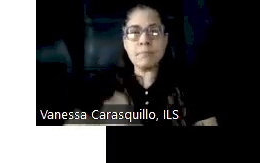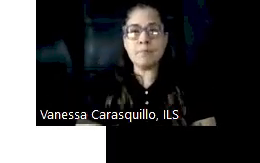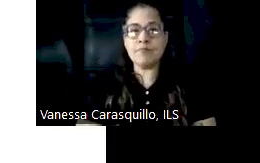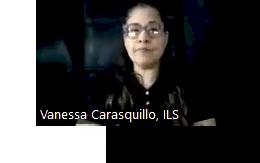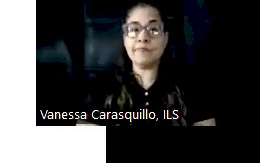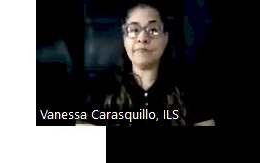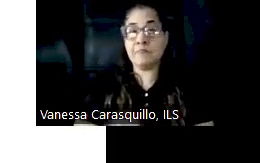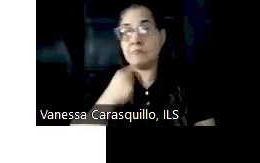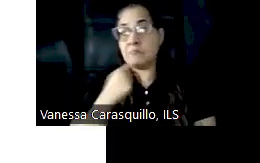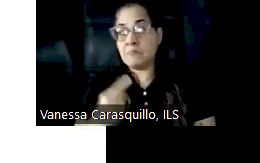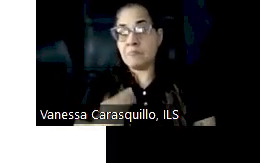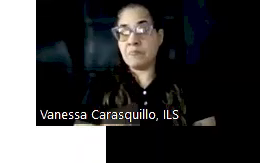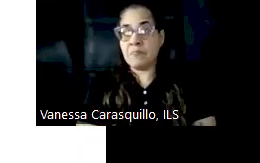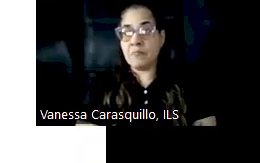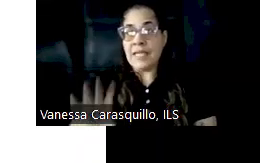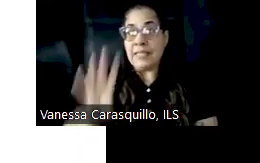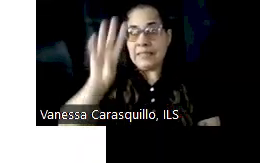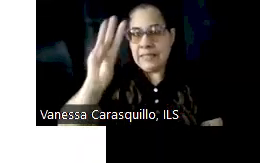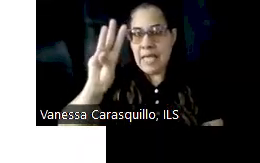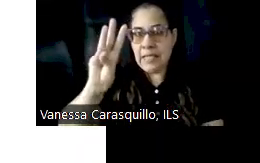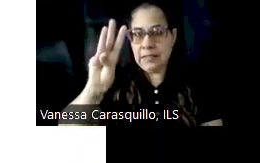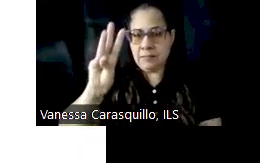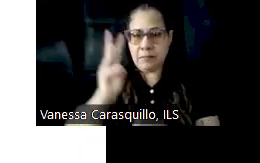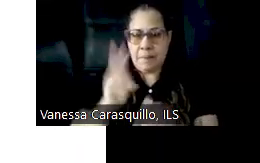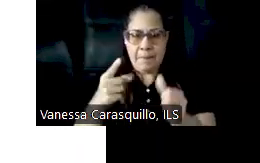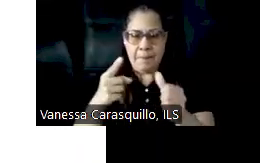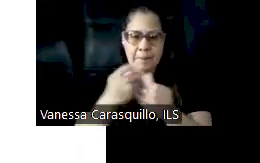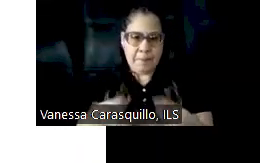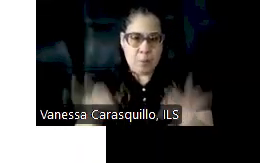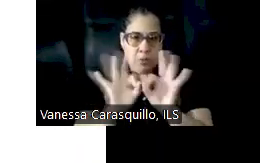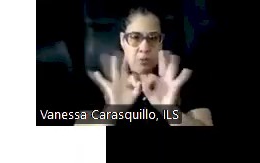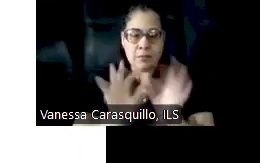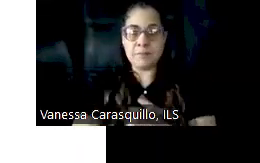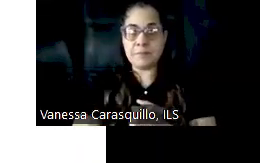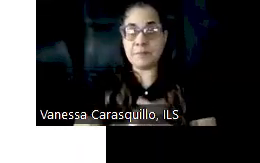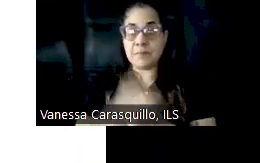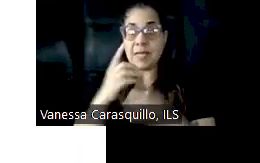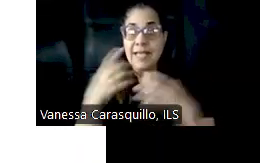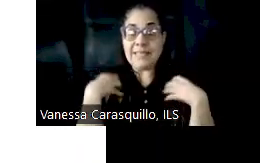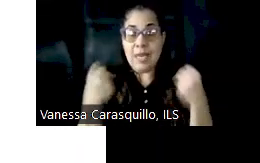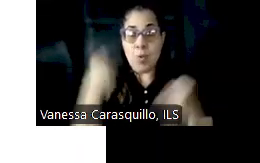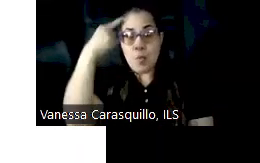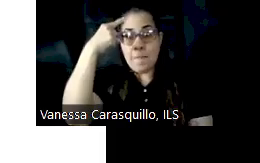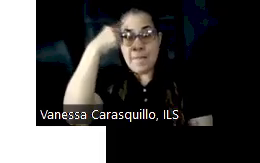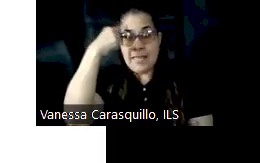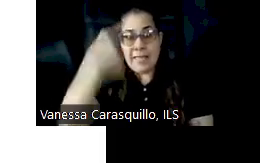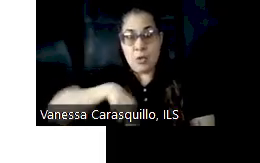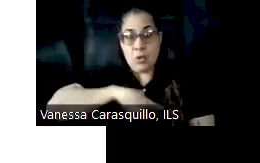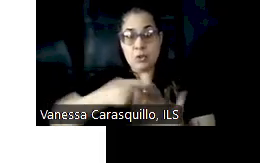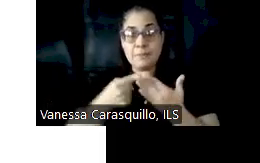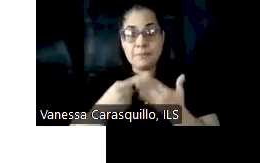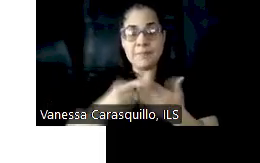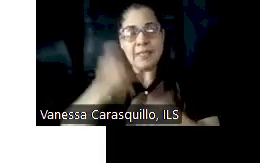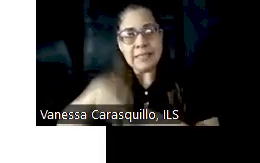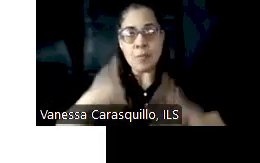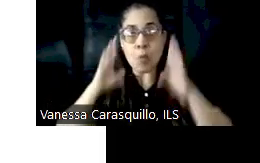decir que son 6 dimensiones principalmente. Para poder hablar de salud mental tenemos que atender la